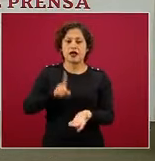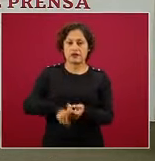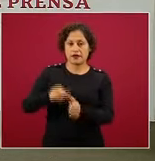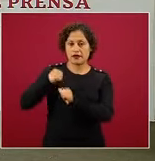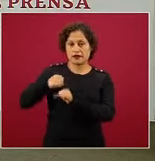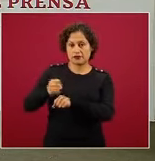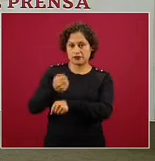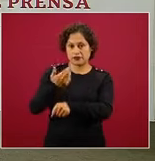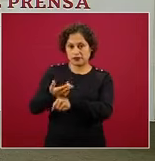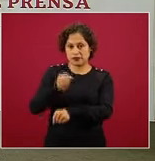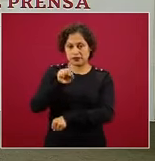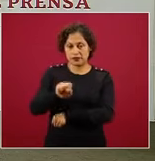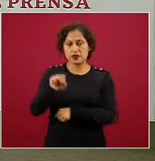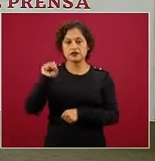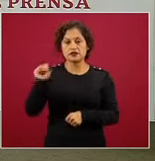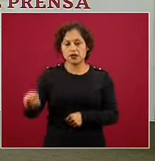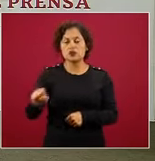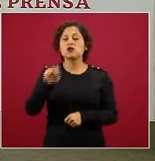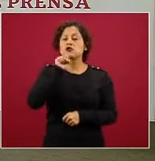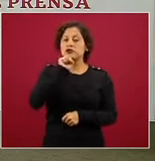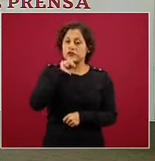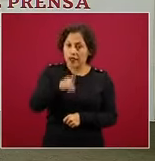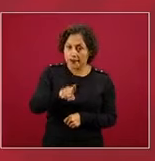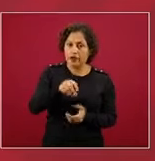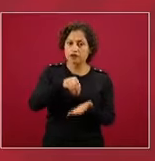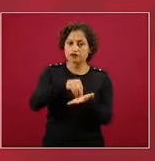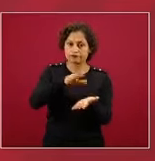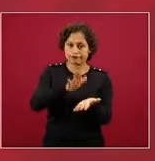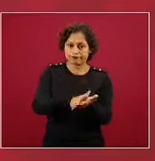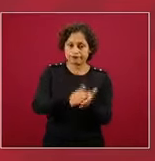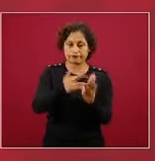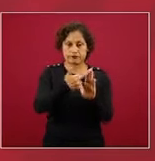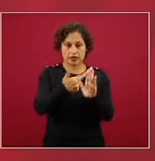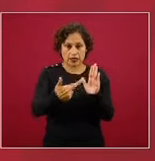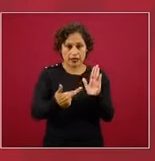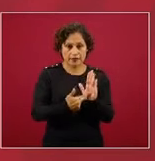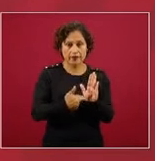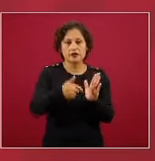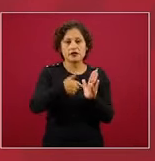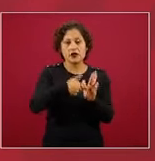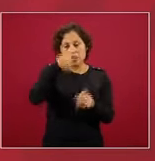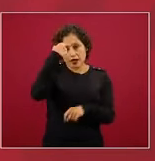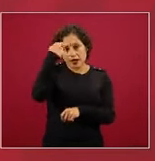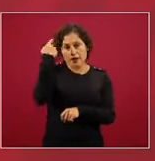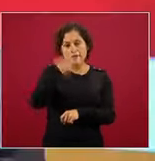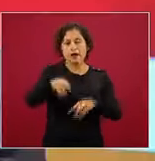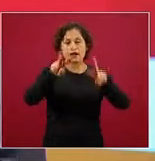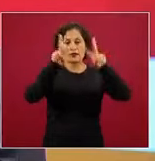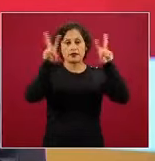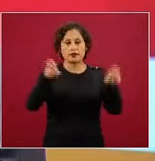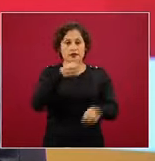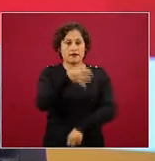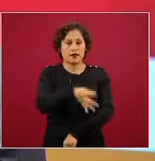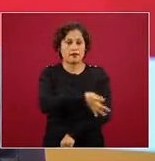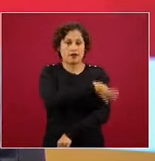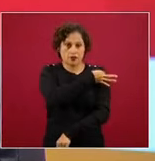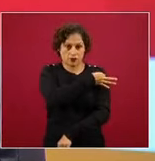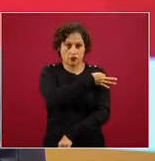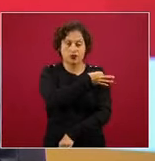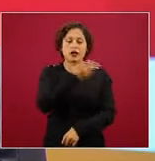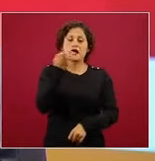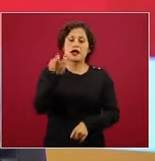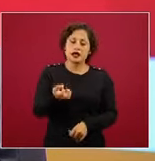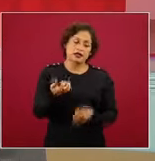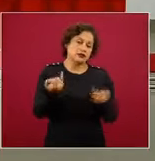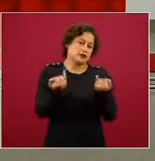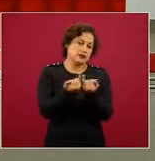un lineamiento específico que va a cubrir todos los temas de la vacuna, incluido este que tendría que ver